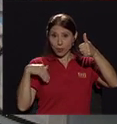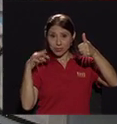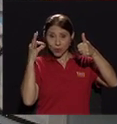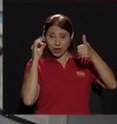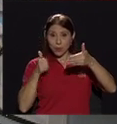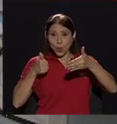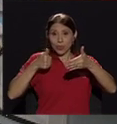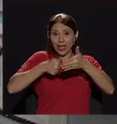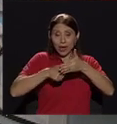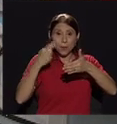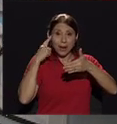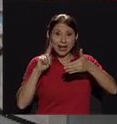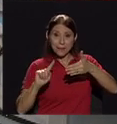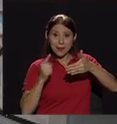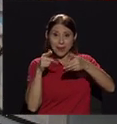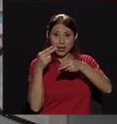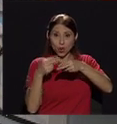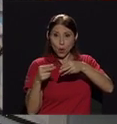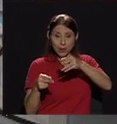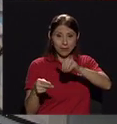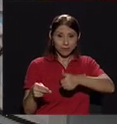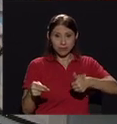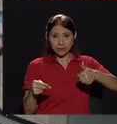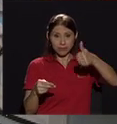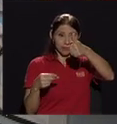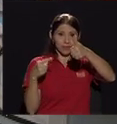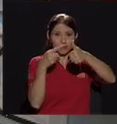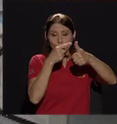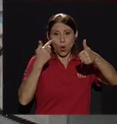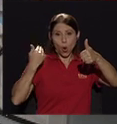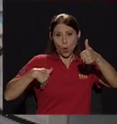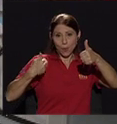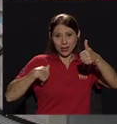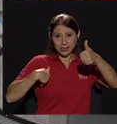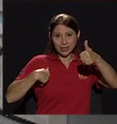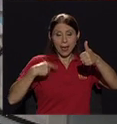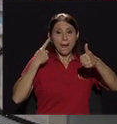hombres, tanto en las alcaldías y